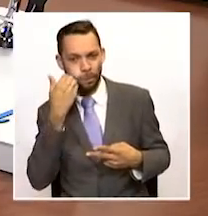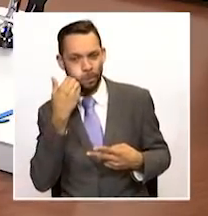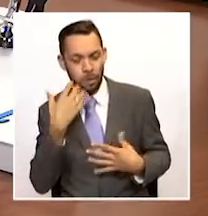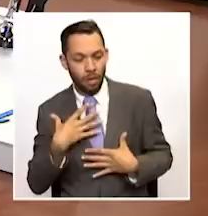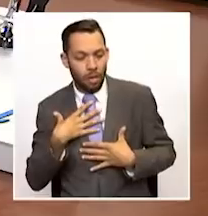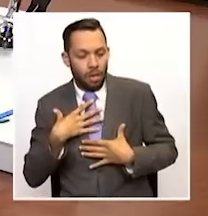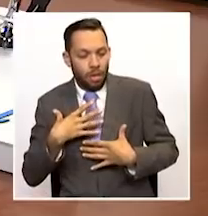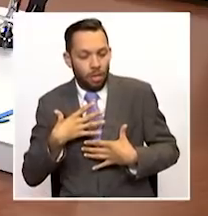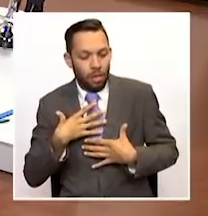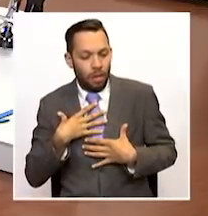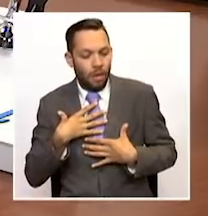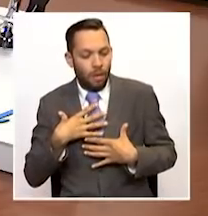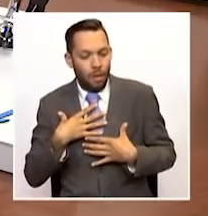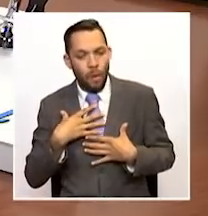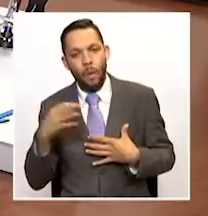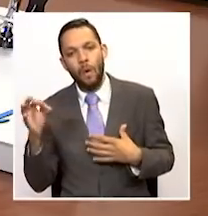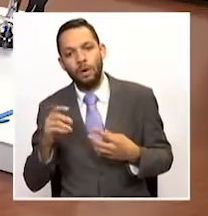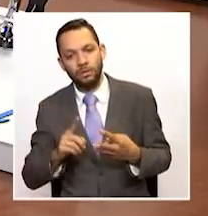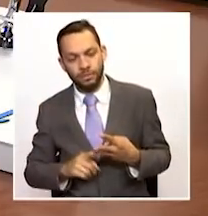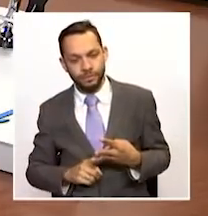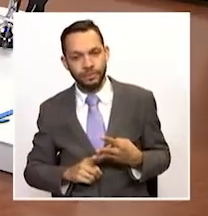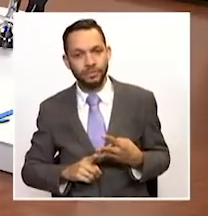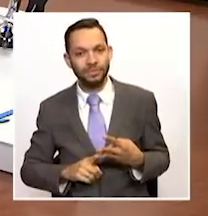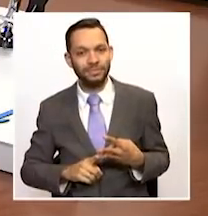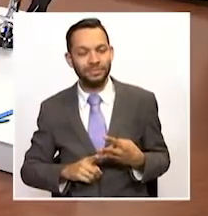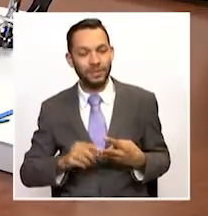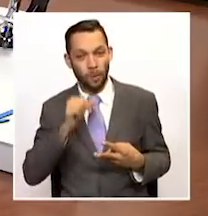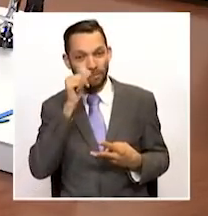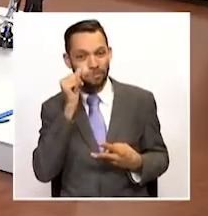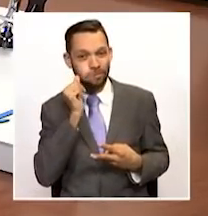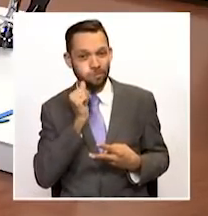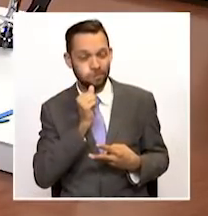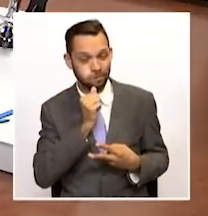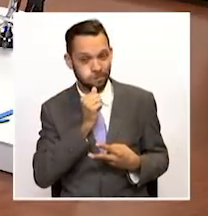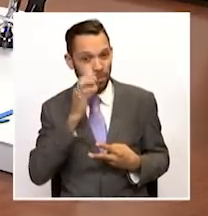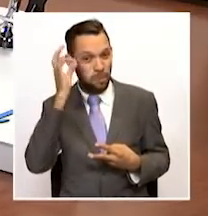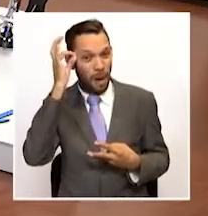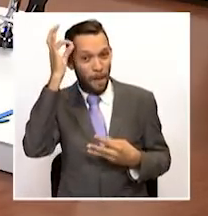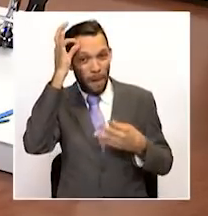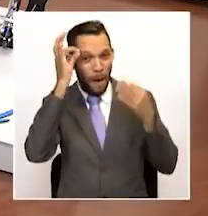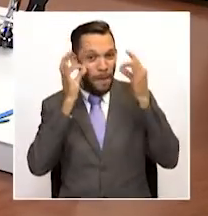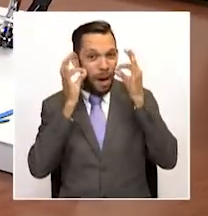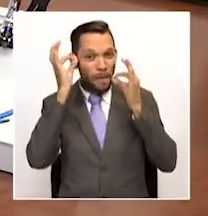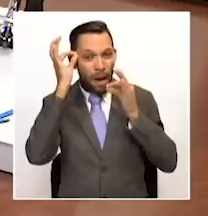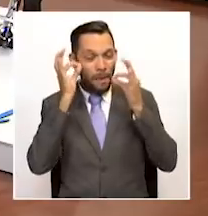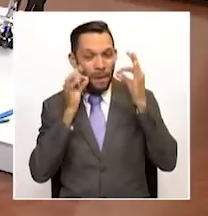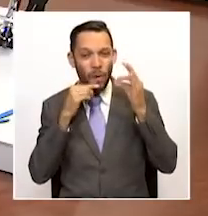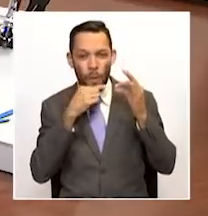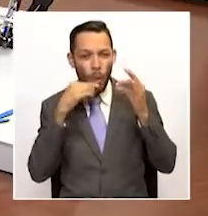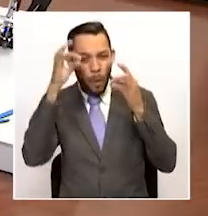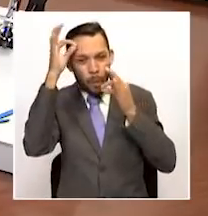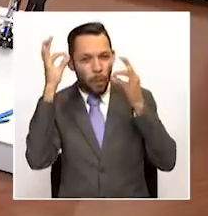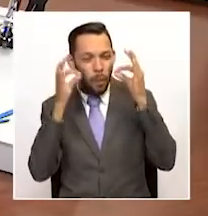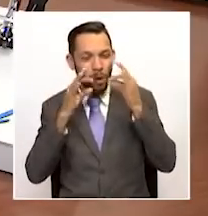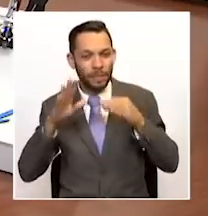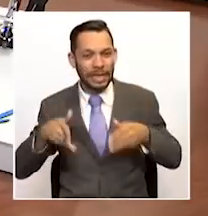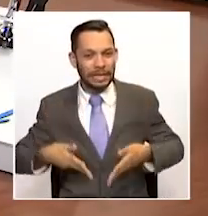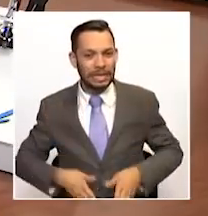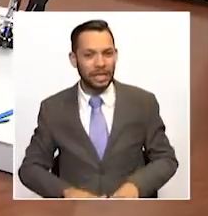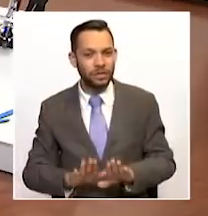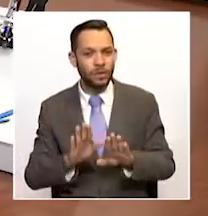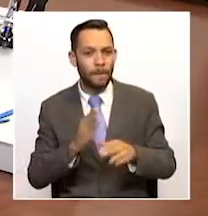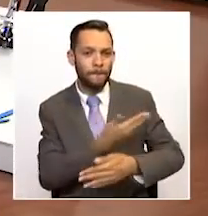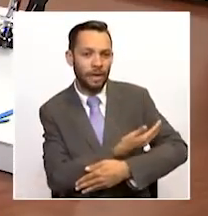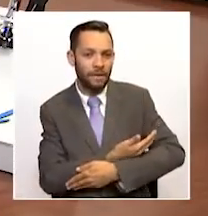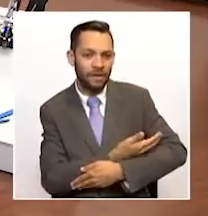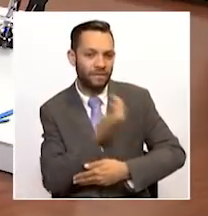y porque la otra fue una rubeola en el embarazo y terminó todo afectando al pulmón hablemos un poco de esa parte pulmonarmente tengo acá